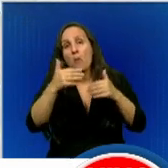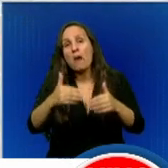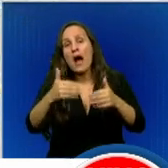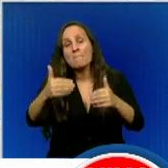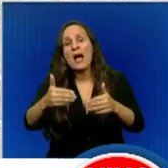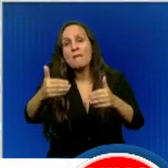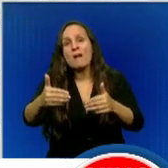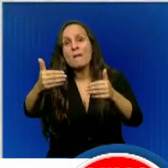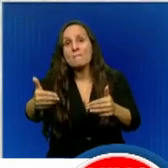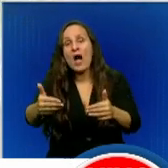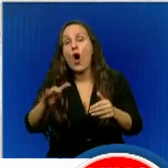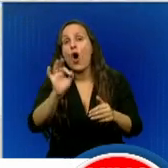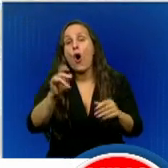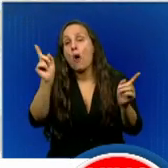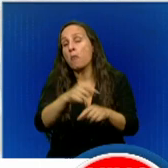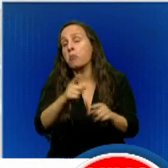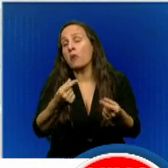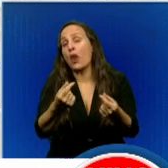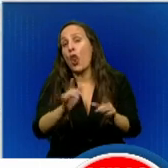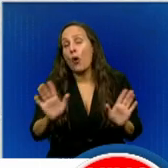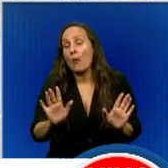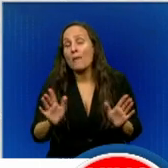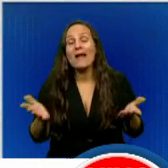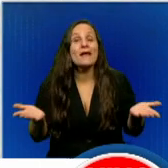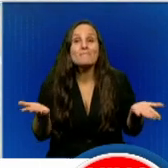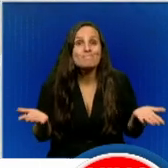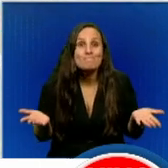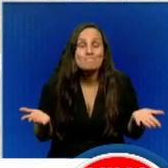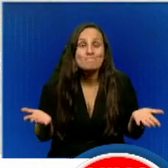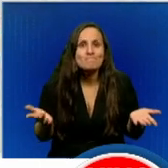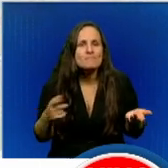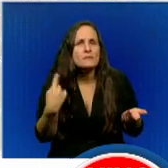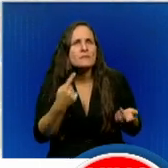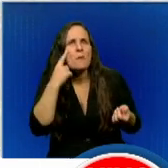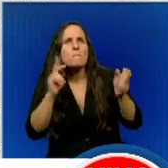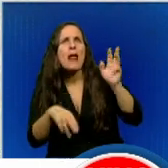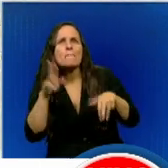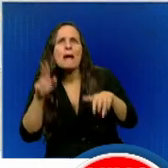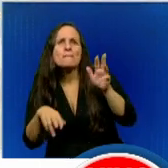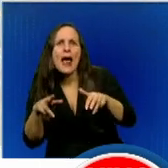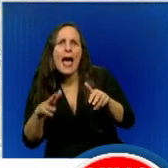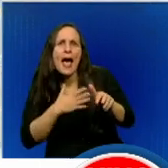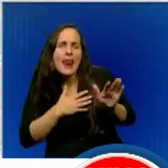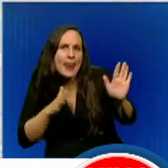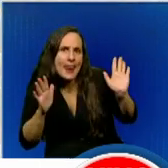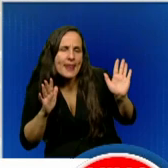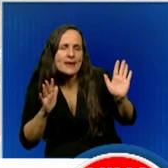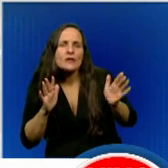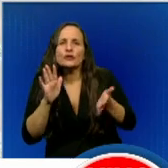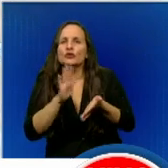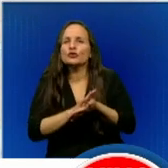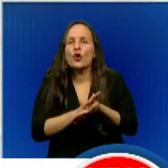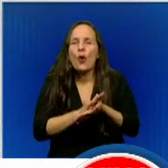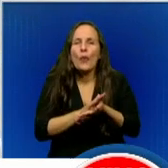directamente va a quedar sin efecto con lo cual cualquier tipo de planificación que yo hubiera hecho en cuanto